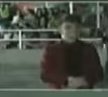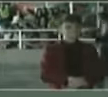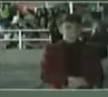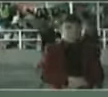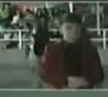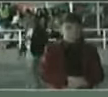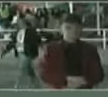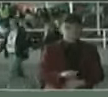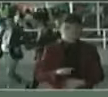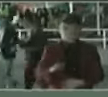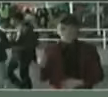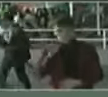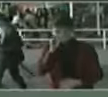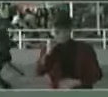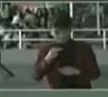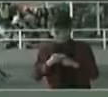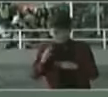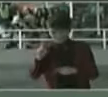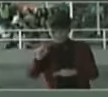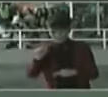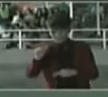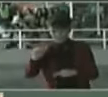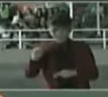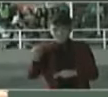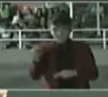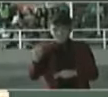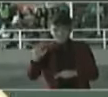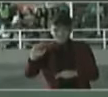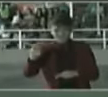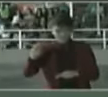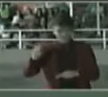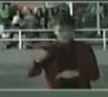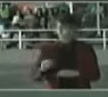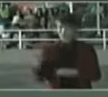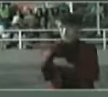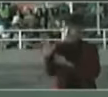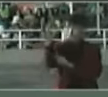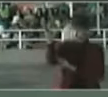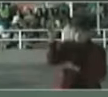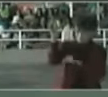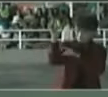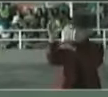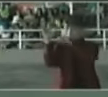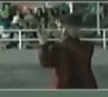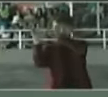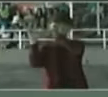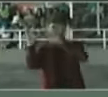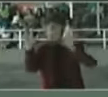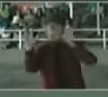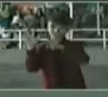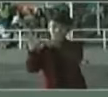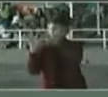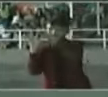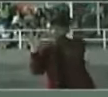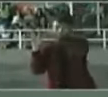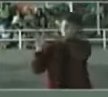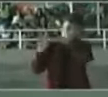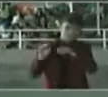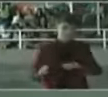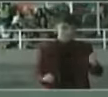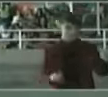Zaqueo, que no era el mejor, se subió a un árbol solo para verle. Aún Herodes